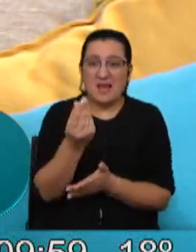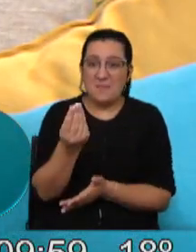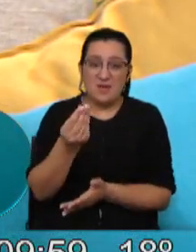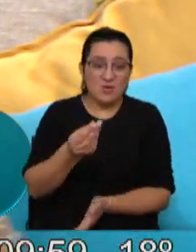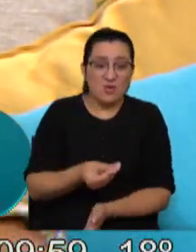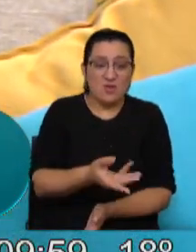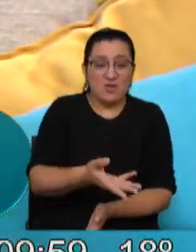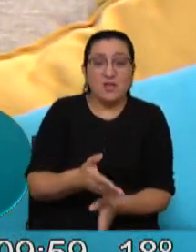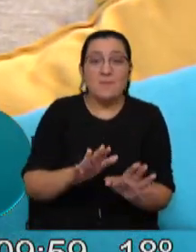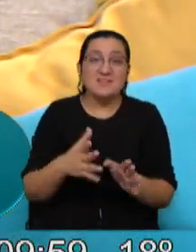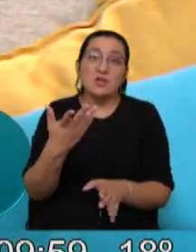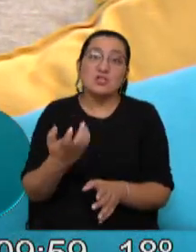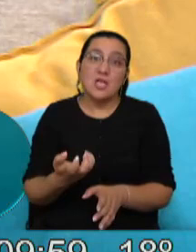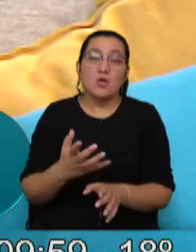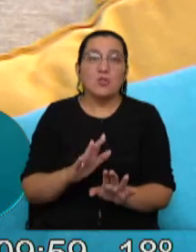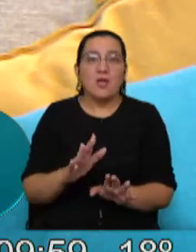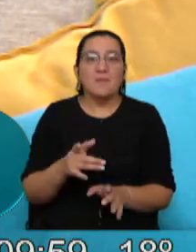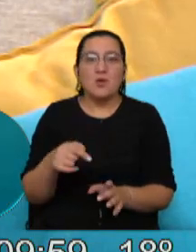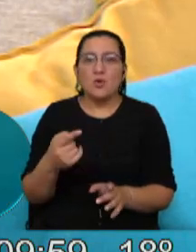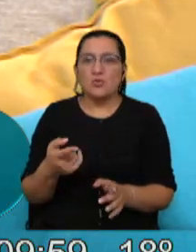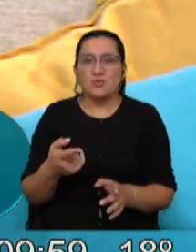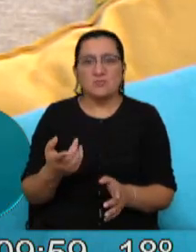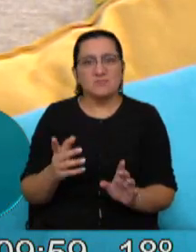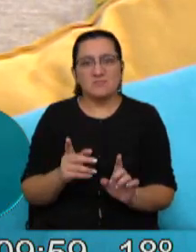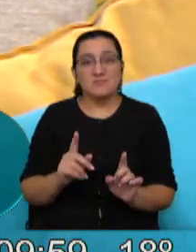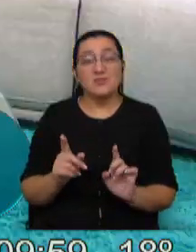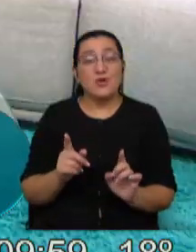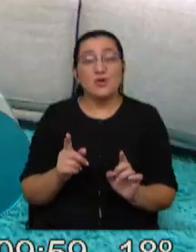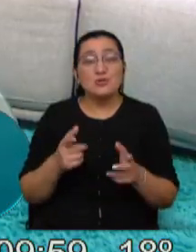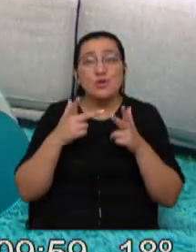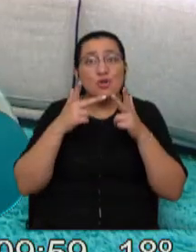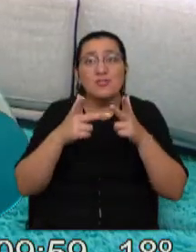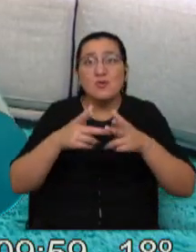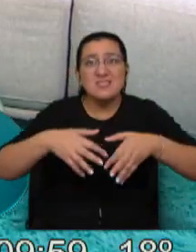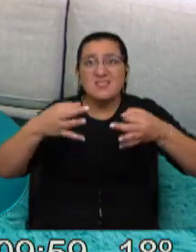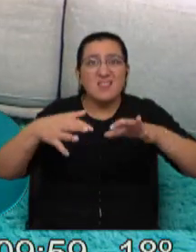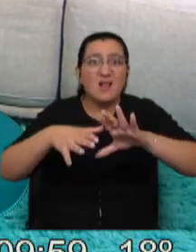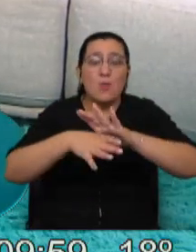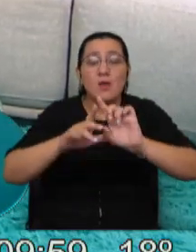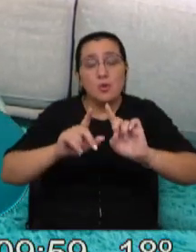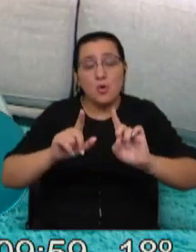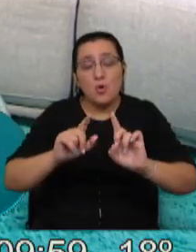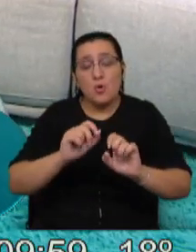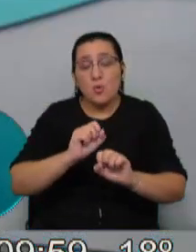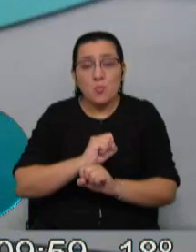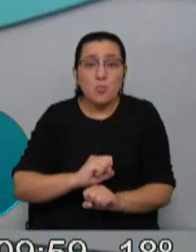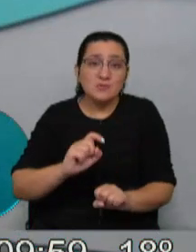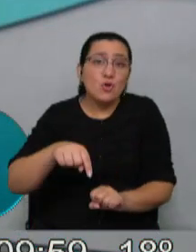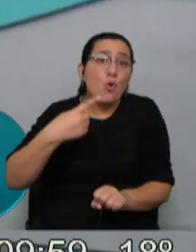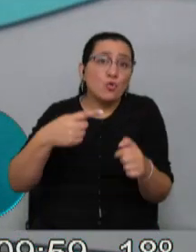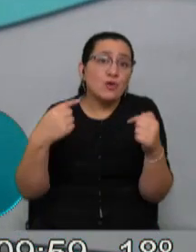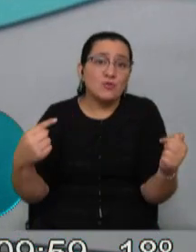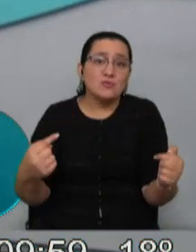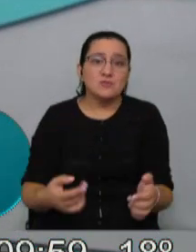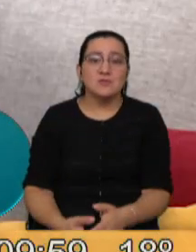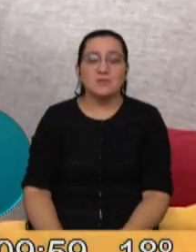al final... es una cosa sequita, algo que pueda poner el bolsillo por el otro... No se tomen todo lo que pero digo, eso así tan literal. No me saludes, Tomás. Sí. Es horrible lo que